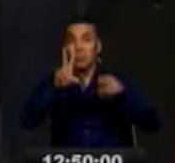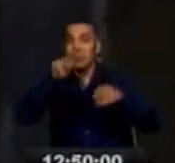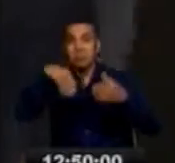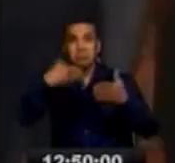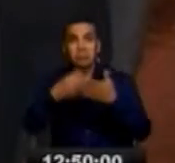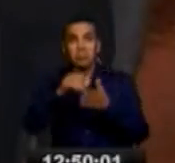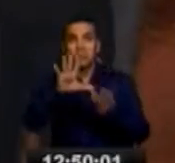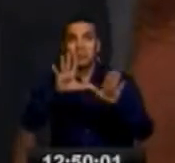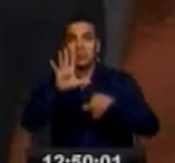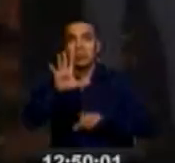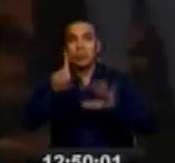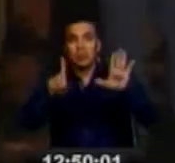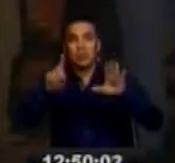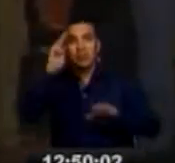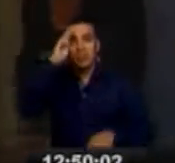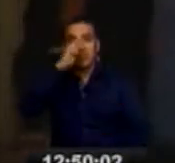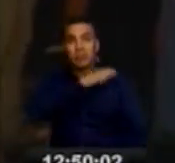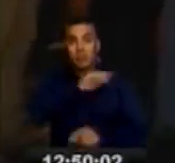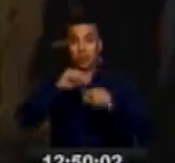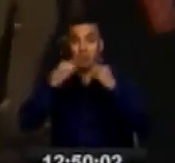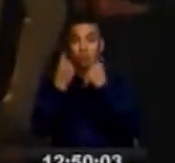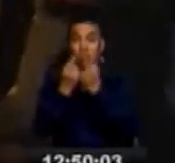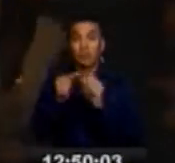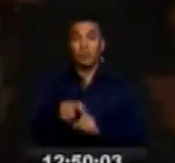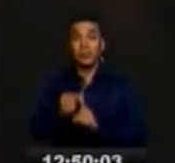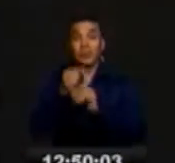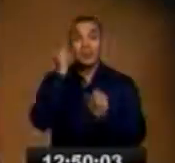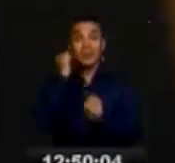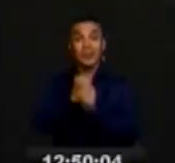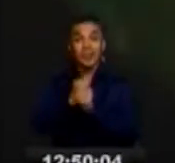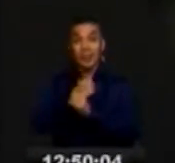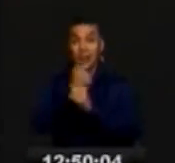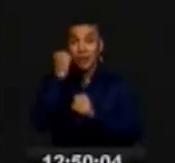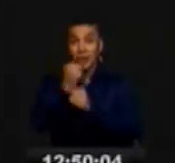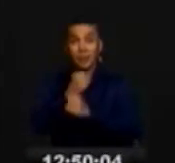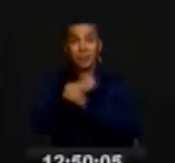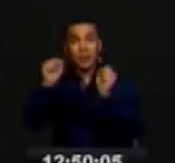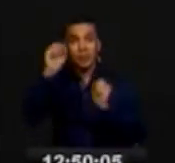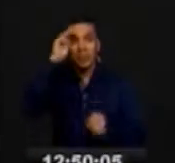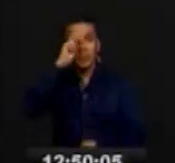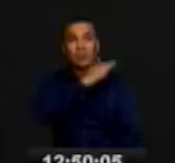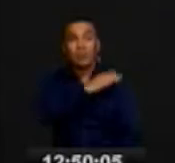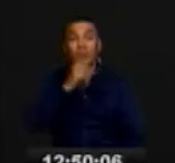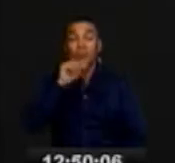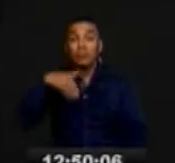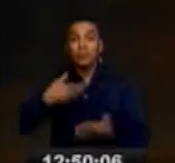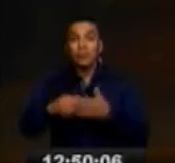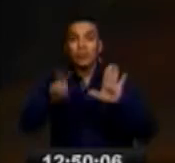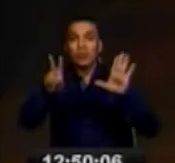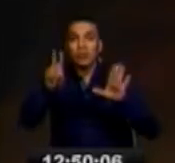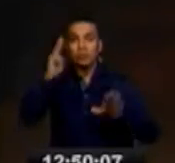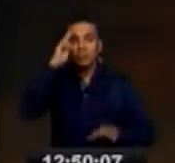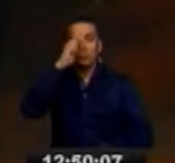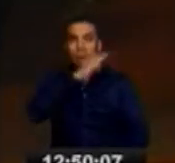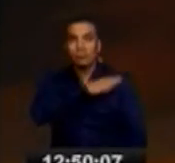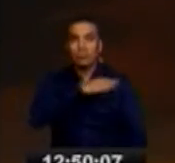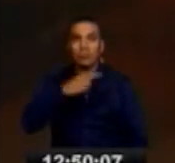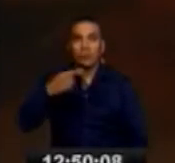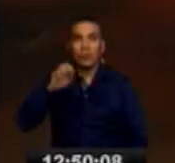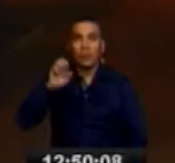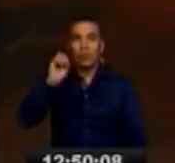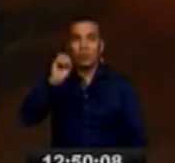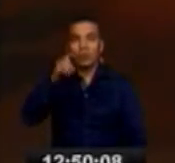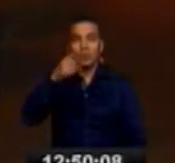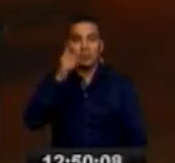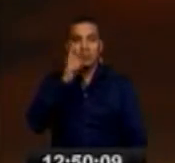los 56 militares del Grupo Especial de Operaciones que participó en el operativo, quienes sí acudieron. Fueron los 7 oficiales del GEO señalados por el general